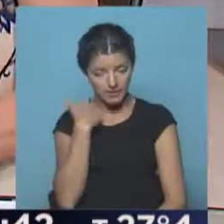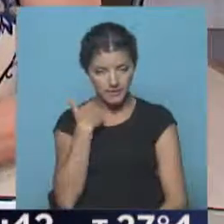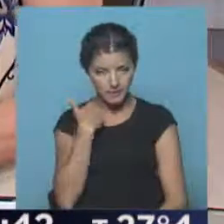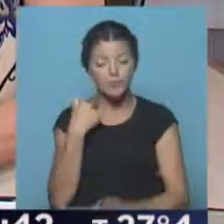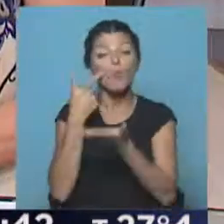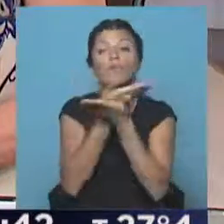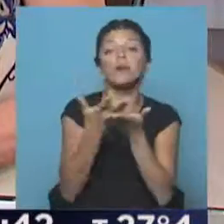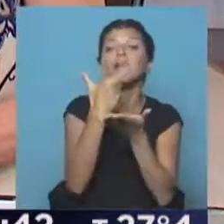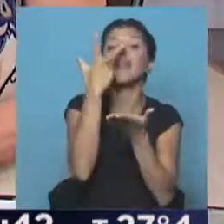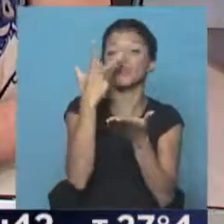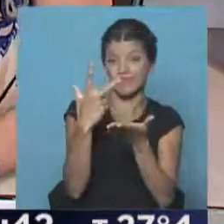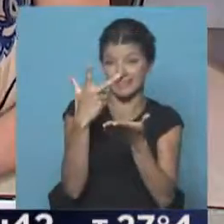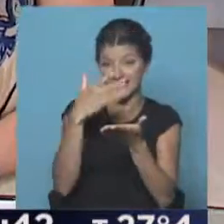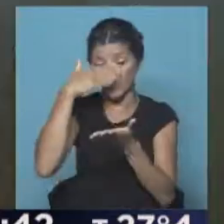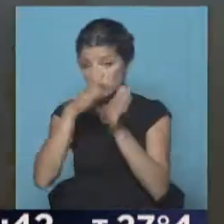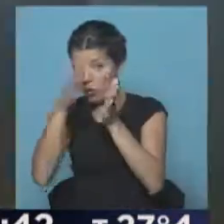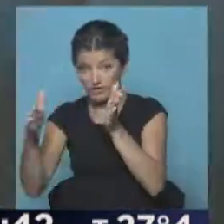tercer trimestre del 2016.